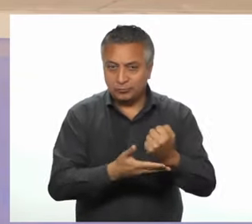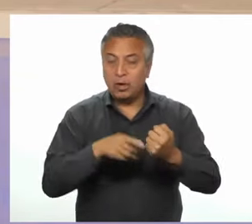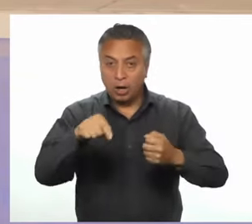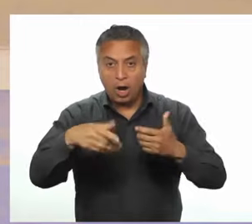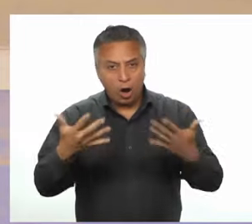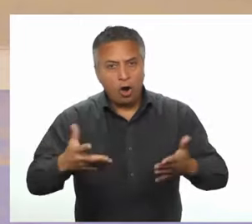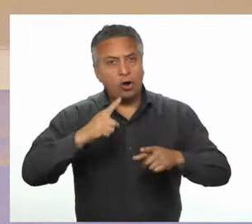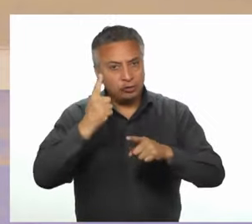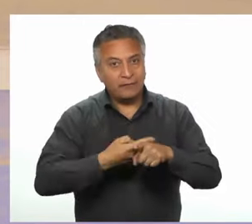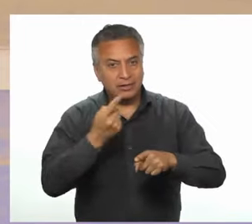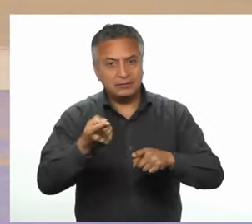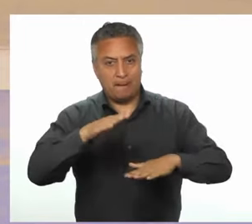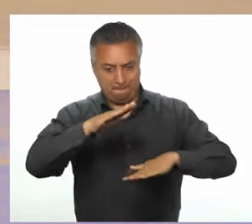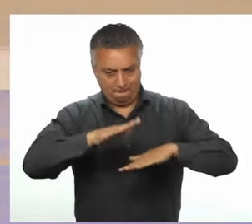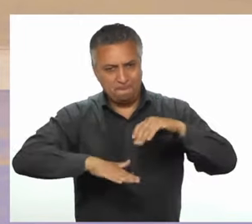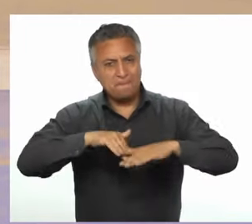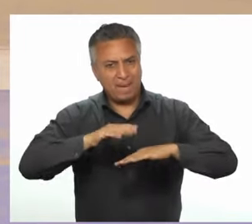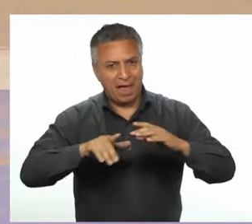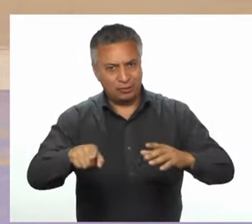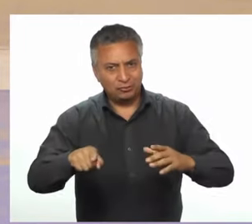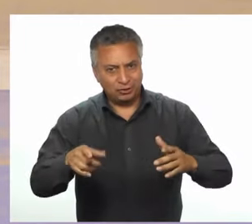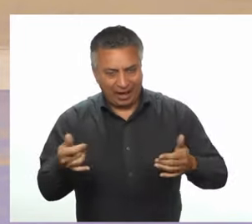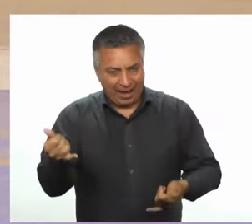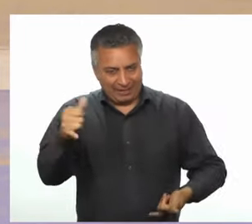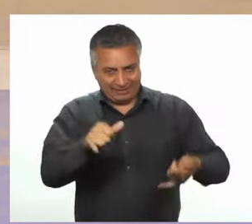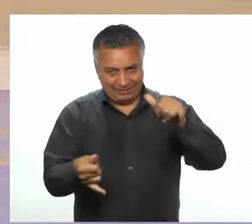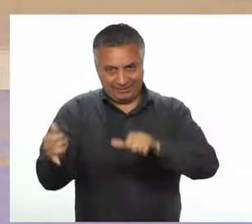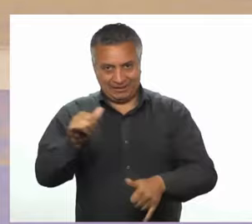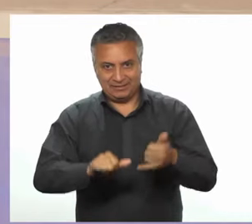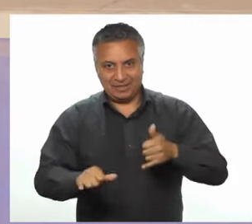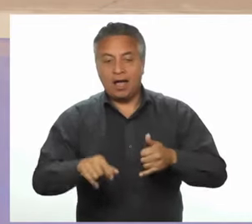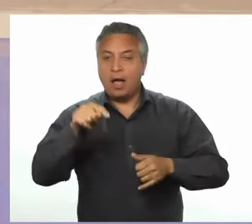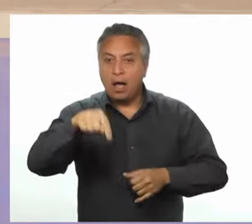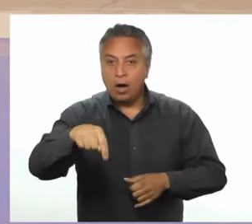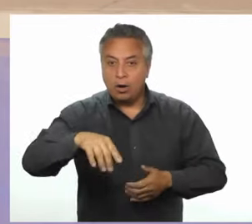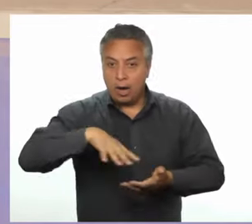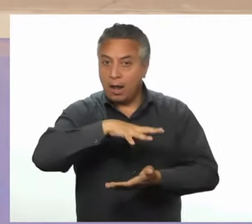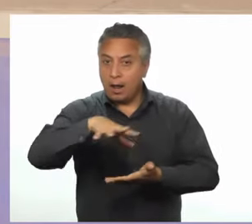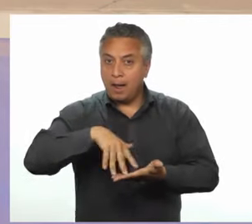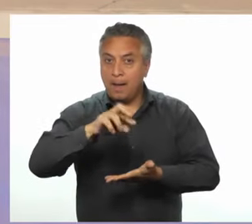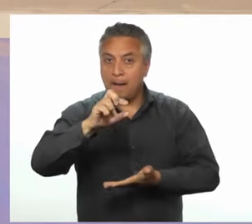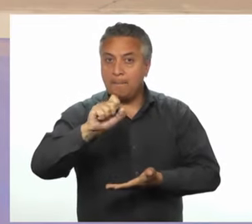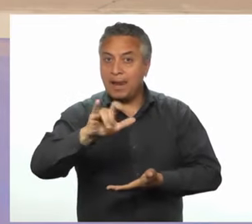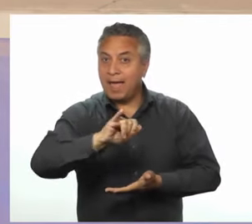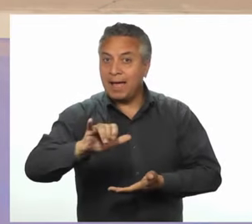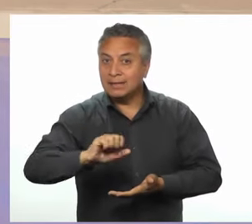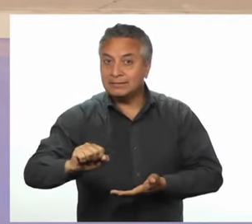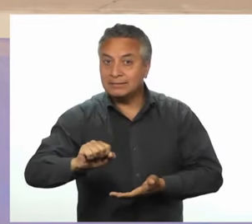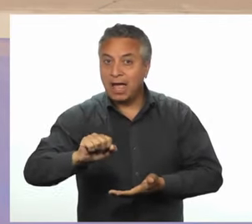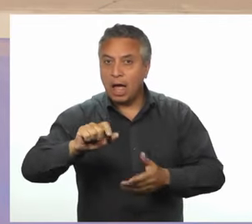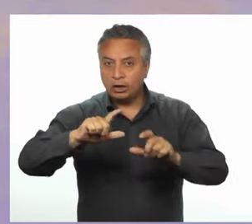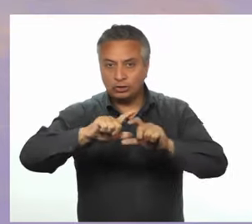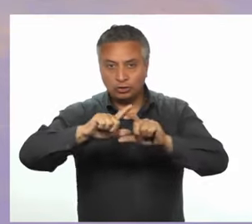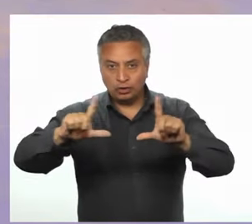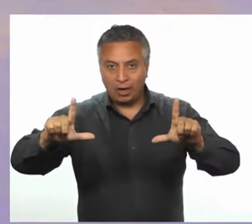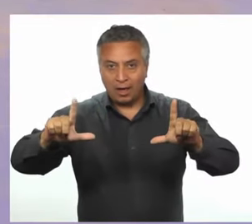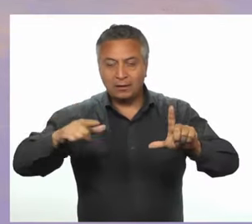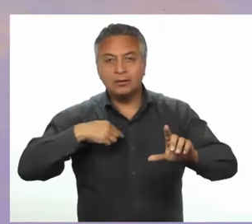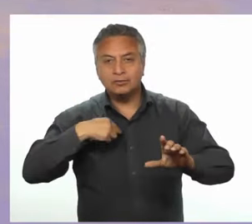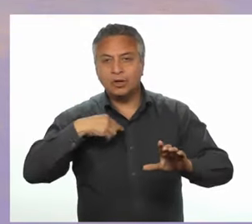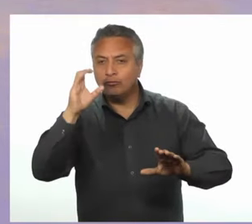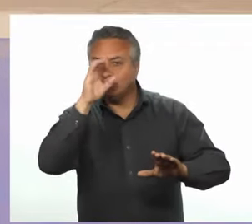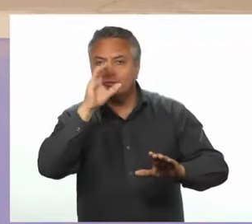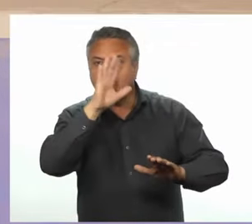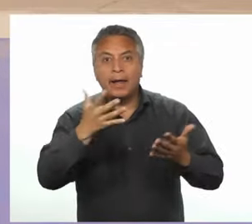a la Ciencia. En esta oportunidad nos encontramos en Plaza Solar. Ando en búsqueda de un